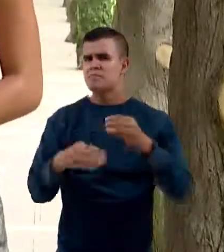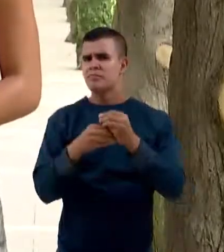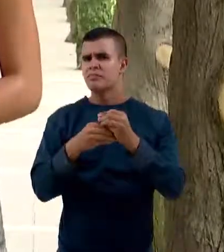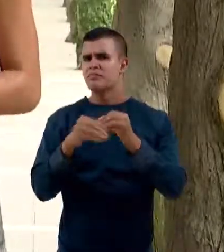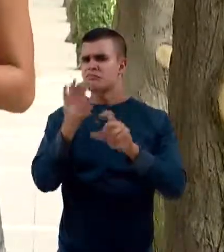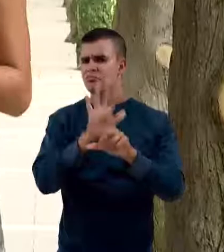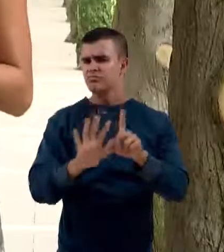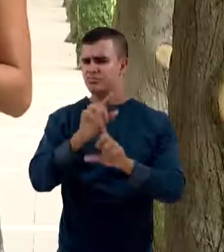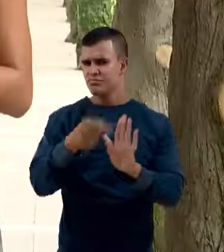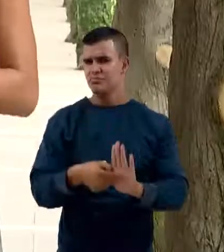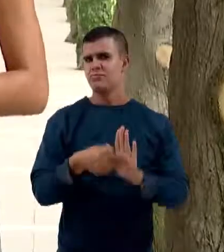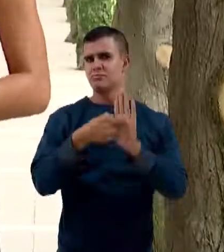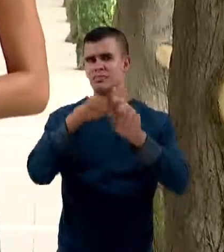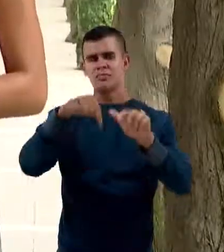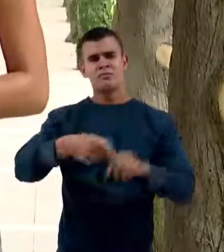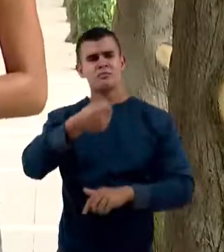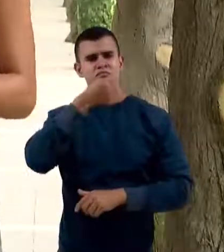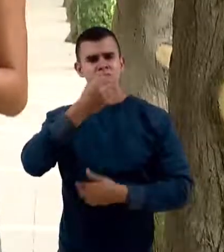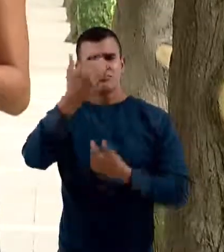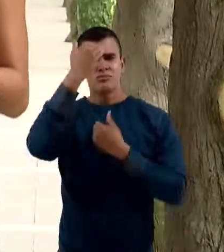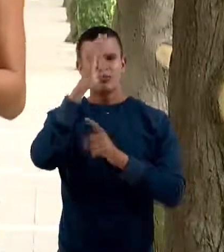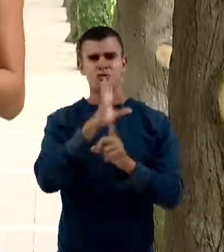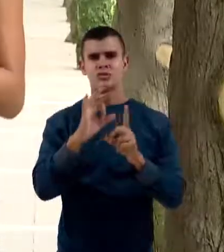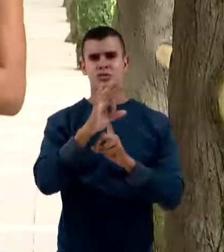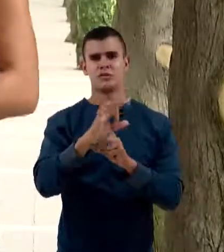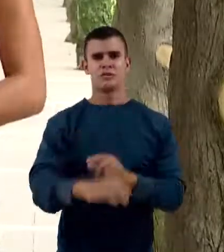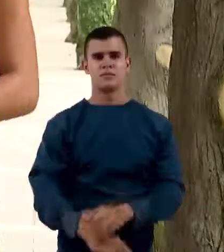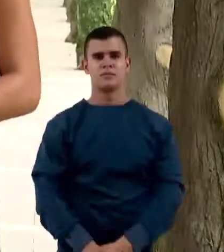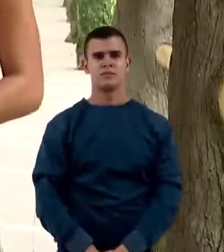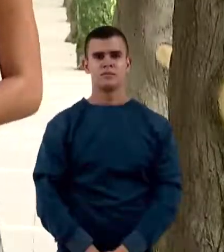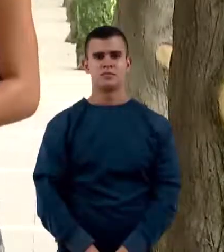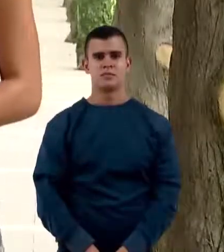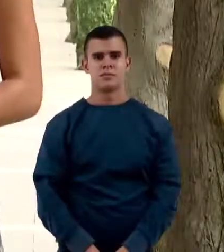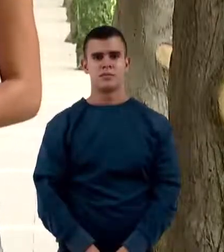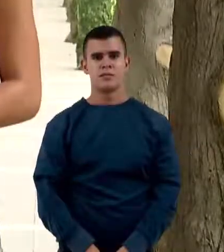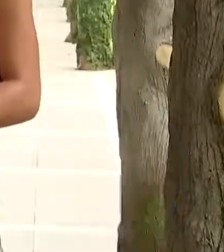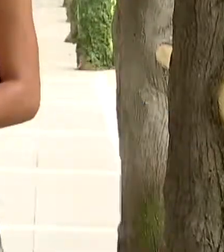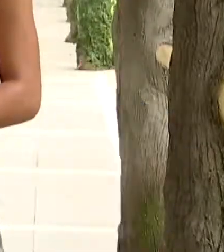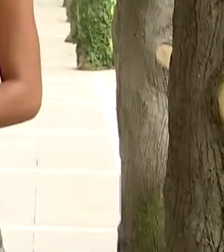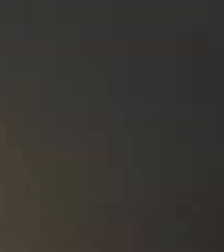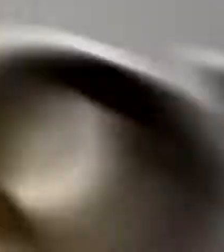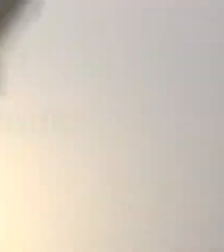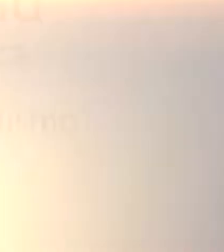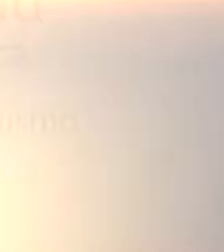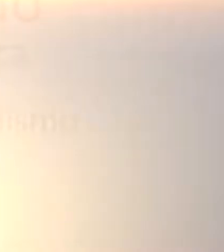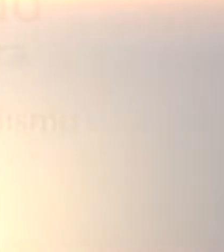vemos la próxima semana con un nuevo capítulo de Cali Hoy Crónicas. Periodismo con sentido social.